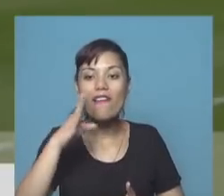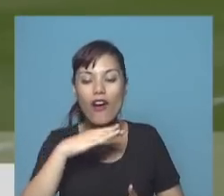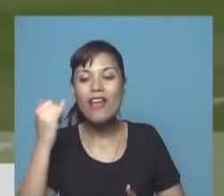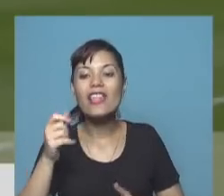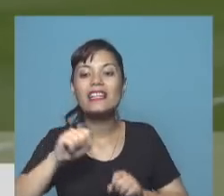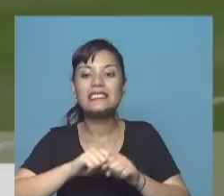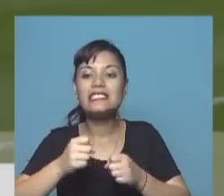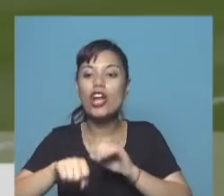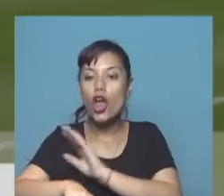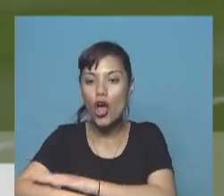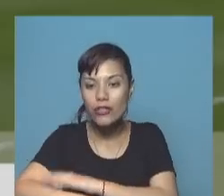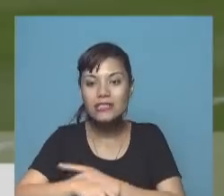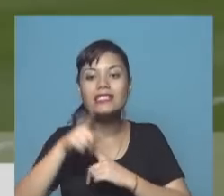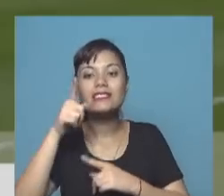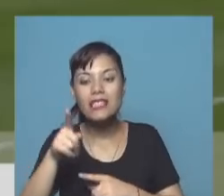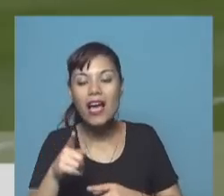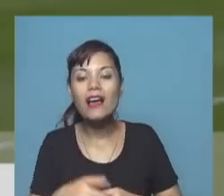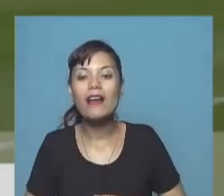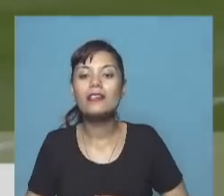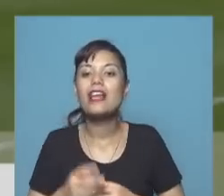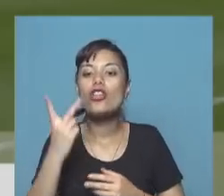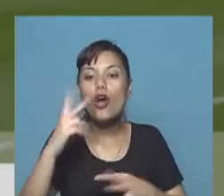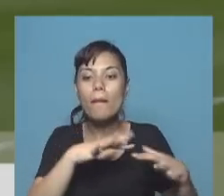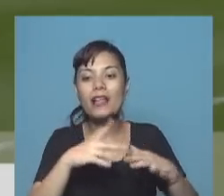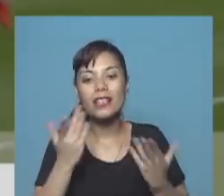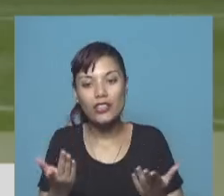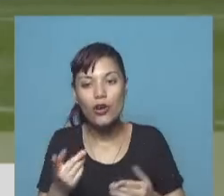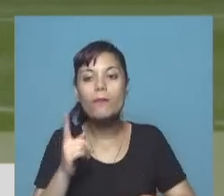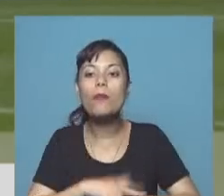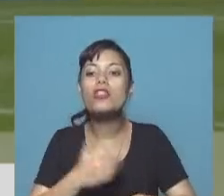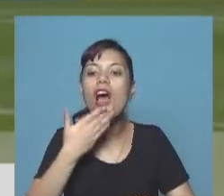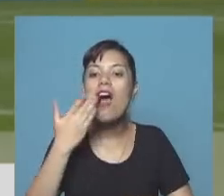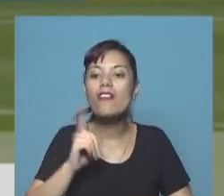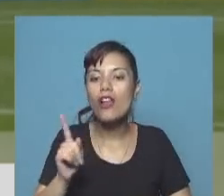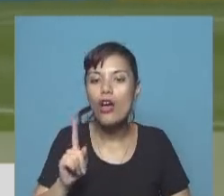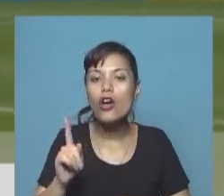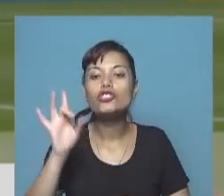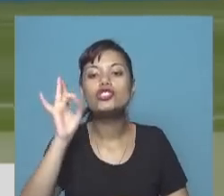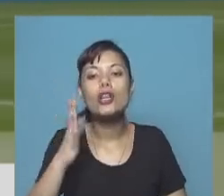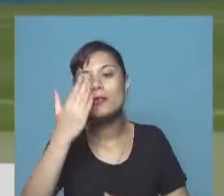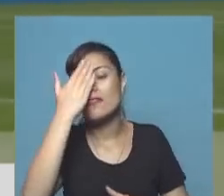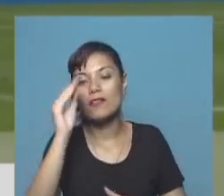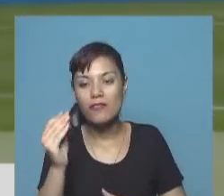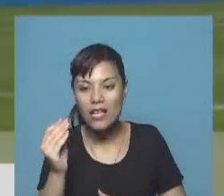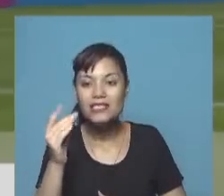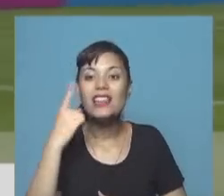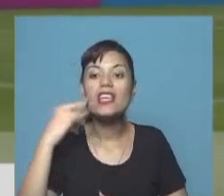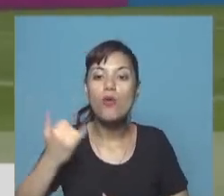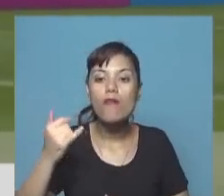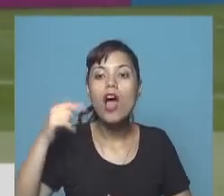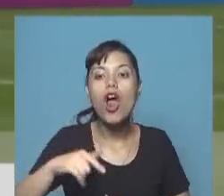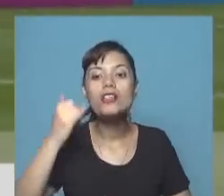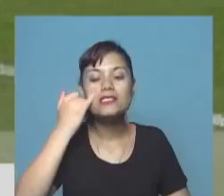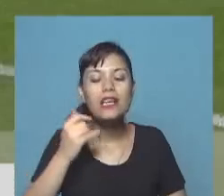Tiene un esguince de rodilla izquierda y de esta manera se va a perder los dos partidos. En un momento se habló de que no iba a jugar solamente frente a Brasil el día jueves y ahora